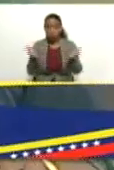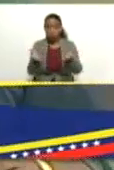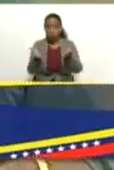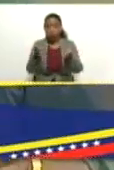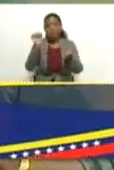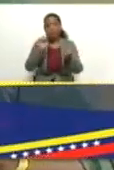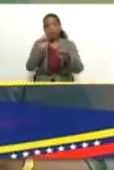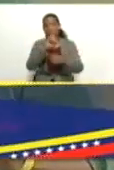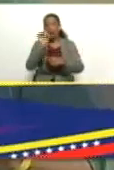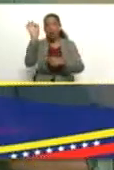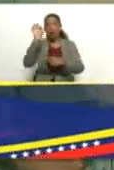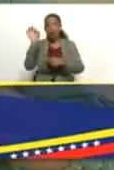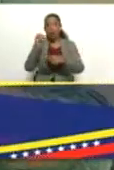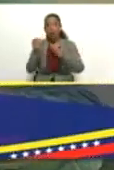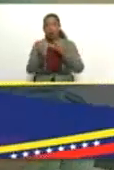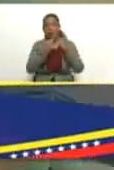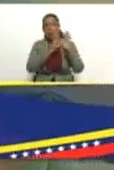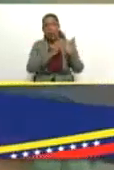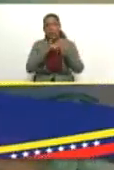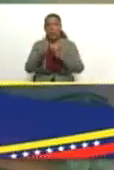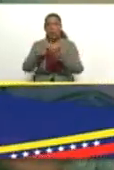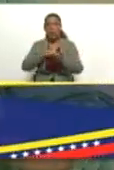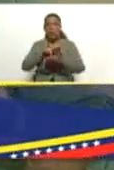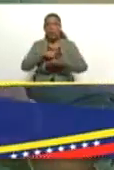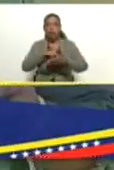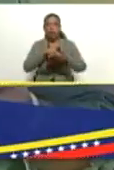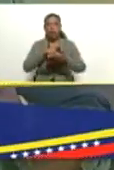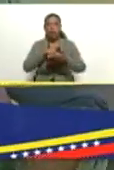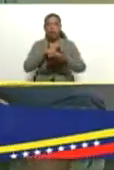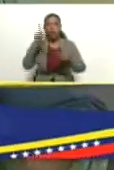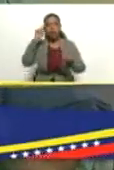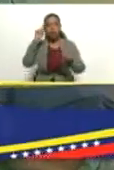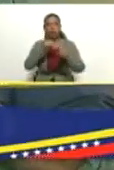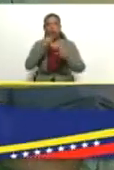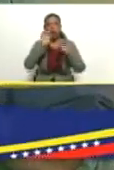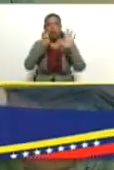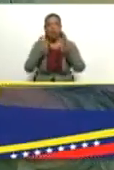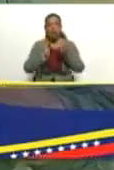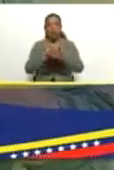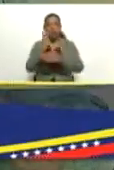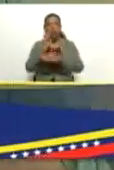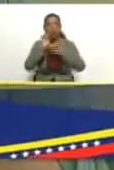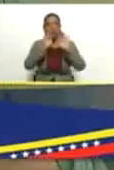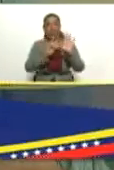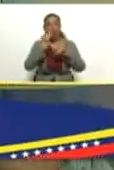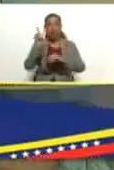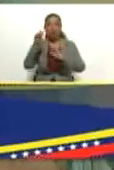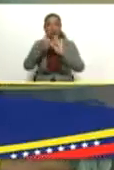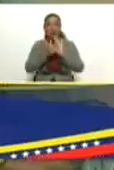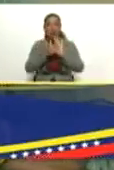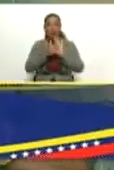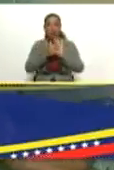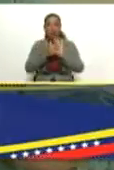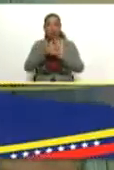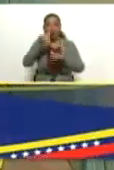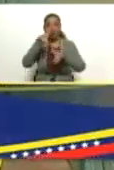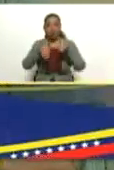al 100%. Vamos ¿Cómo se organizan? La participación y la meta para este 7 de mayo son 72.000